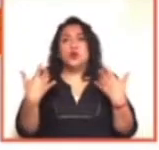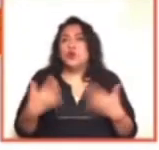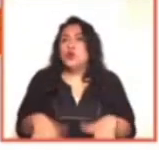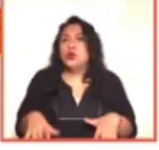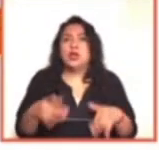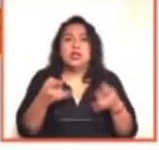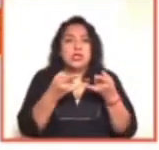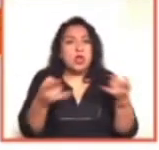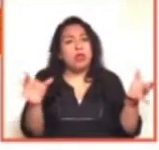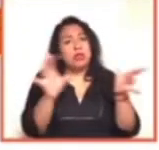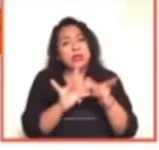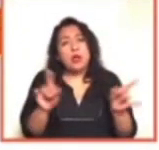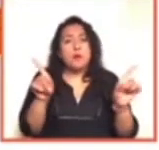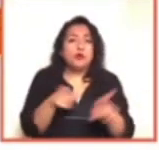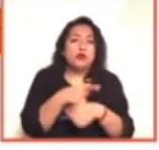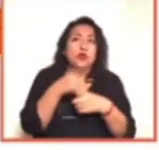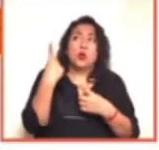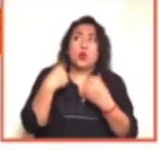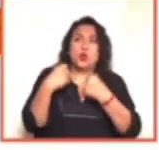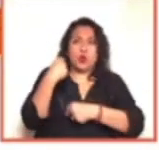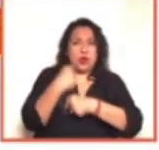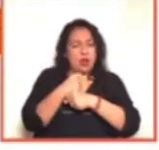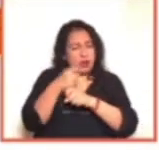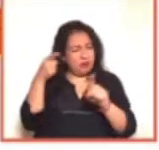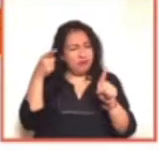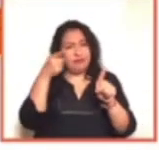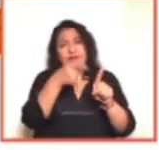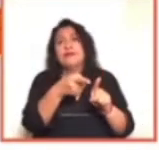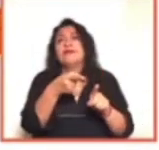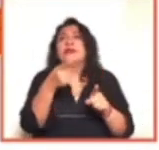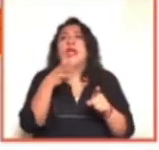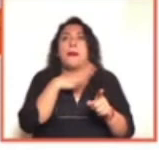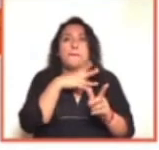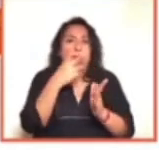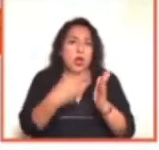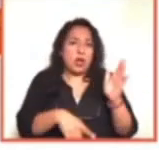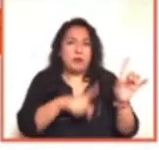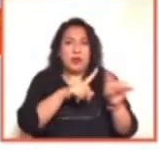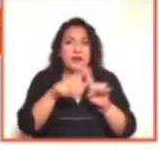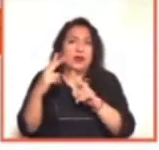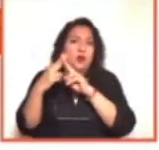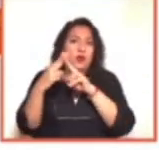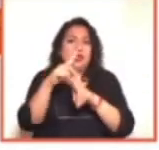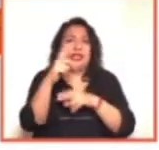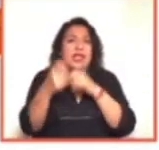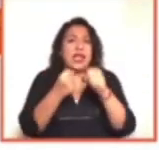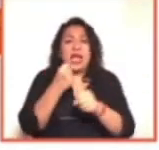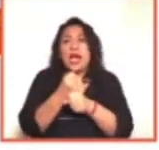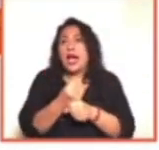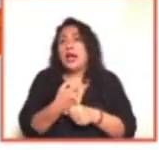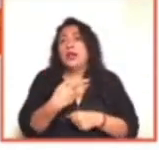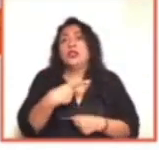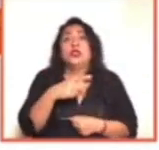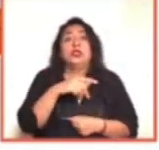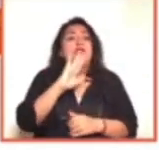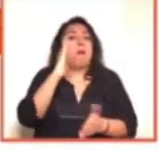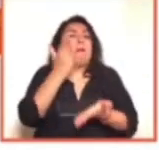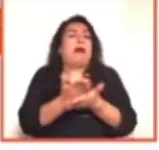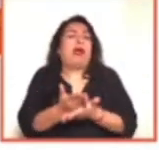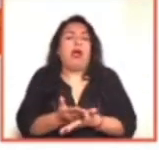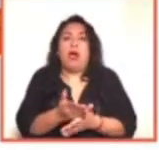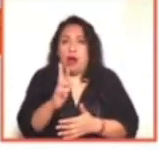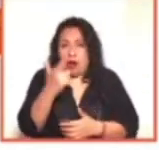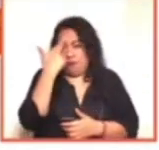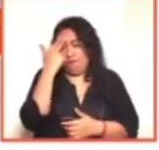cronista musical, y el año pasado le dedicamos sendos programas por el centenario, y nunca será de más recordar